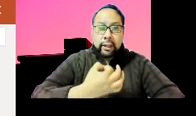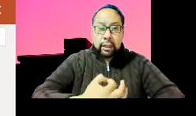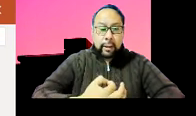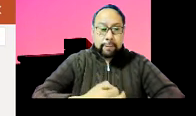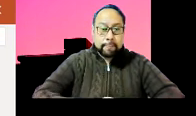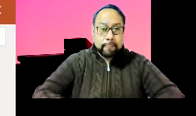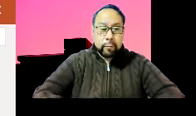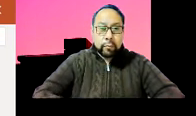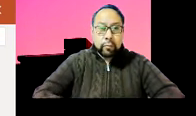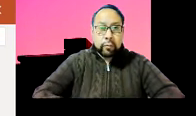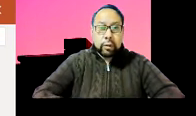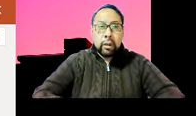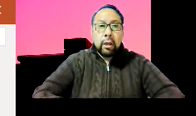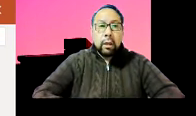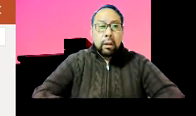muy efectiva.